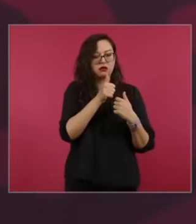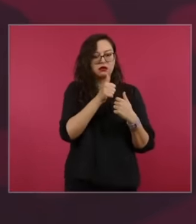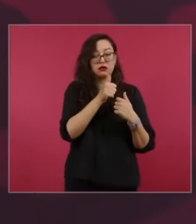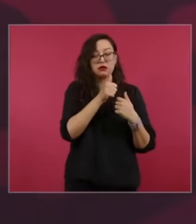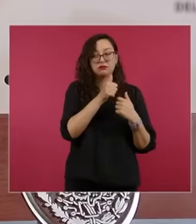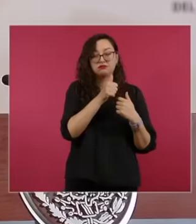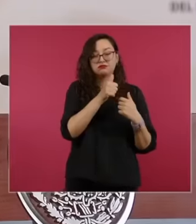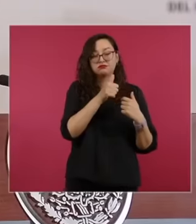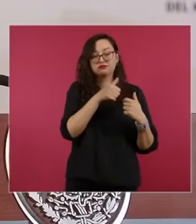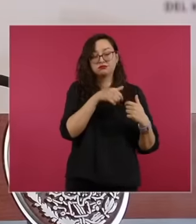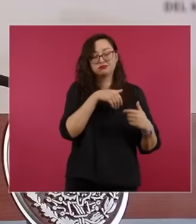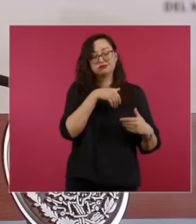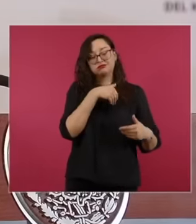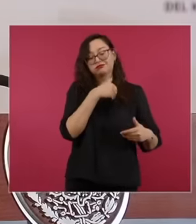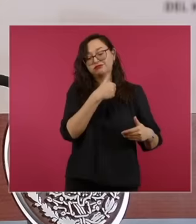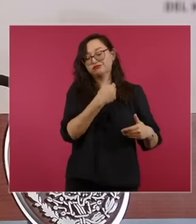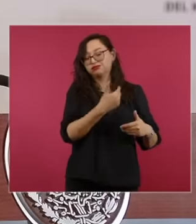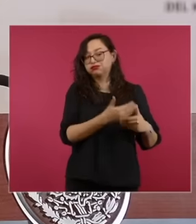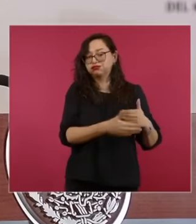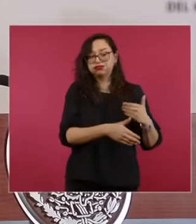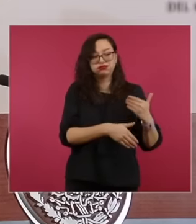que